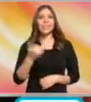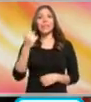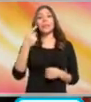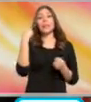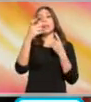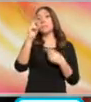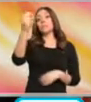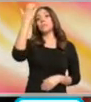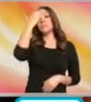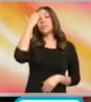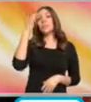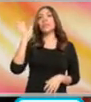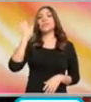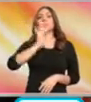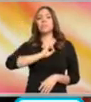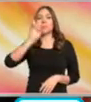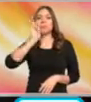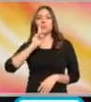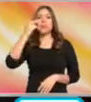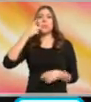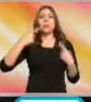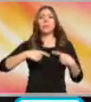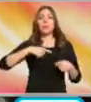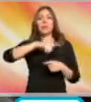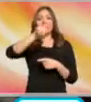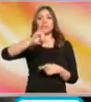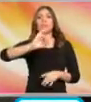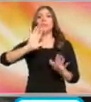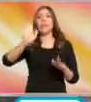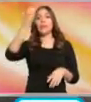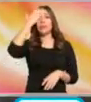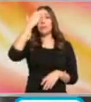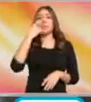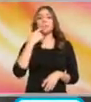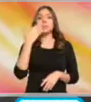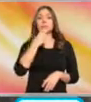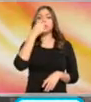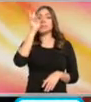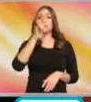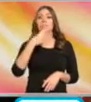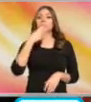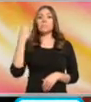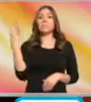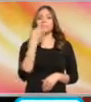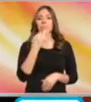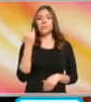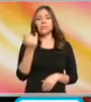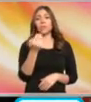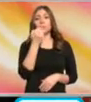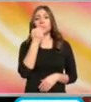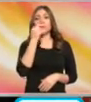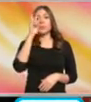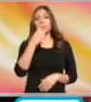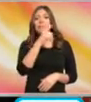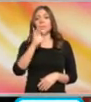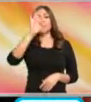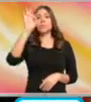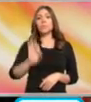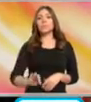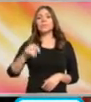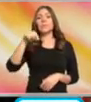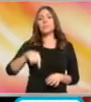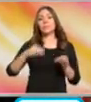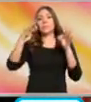las conozco, seguro las voy a probar, pero muchos acá que sí conocen su sabor, ya me han dicho que está delicioso. Aparte es un alimento 100% mexicano. Lo